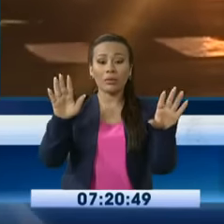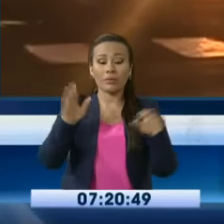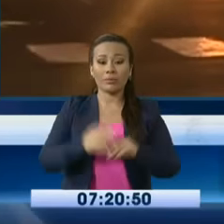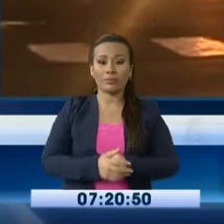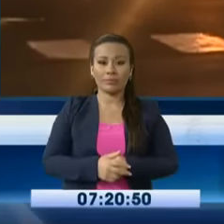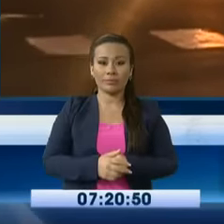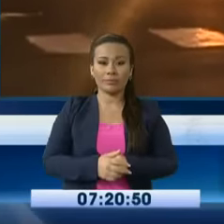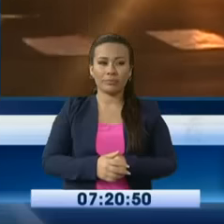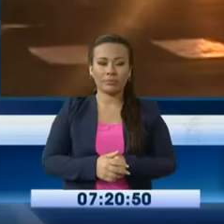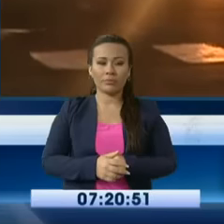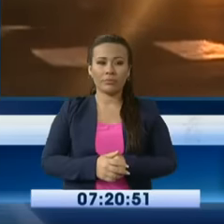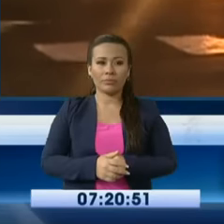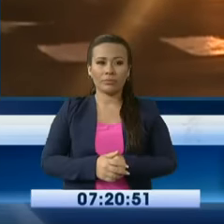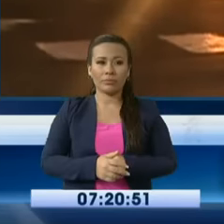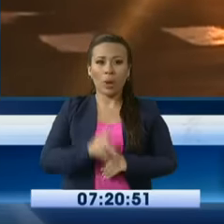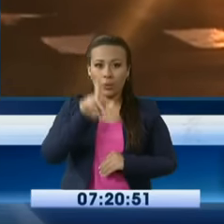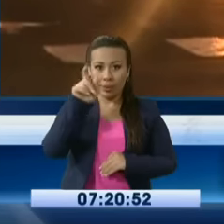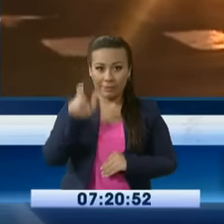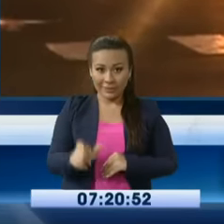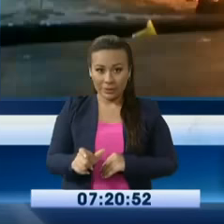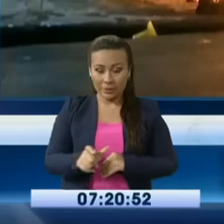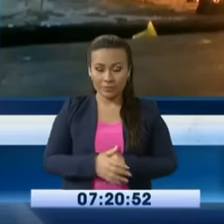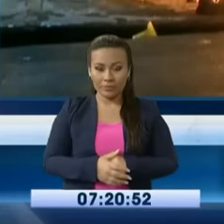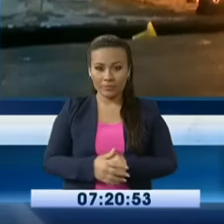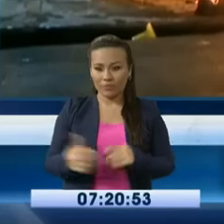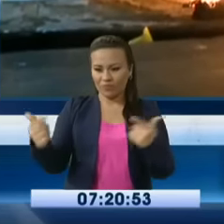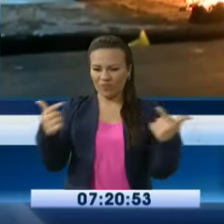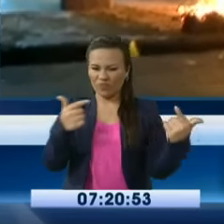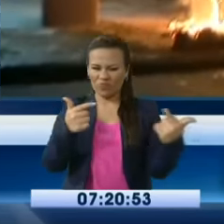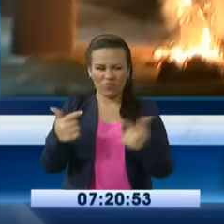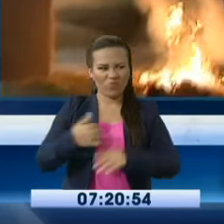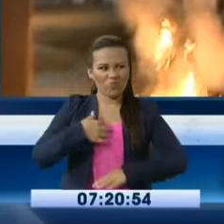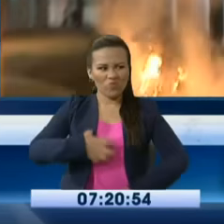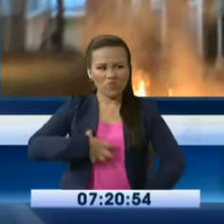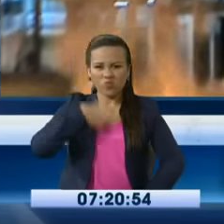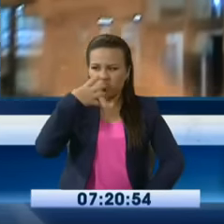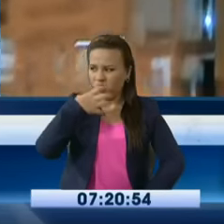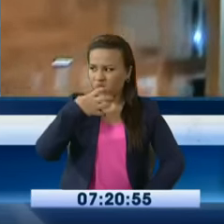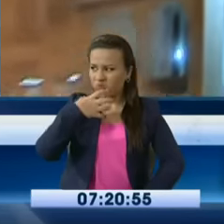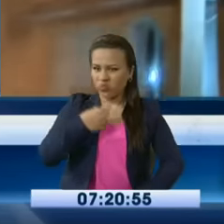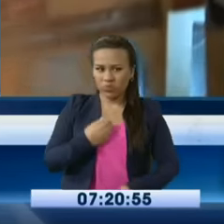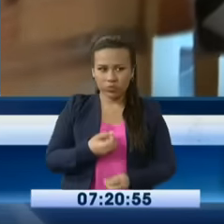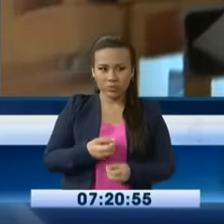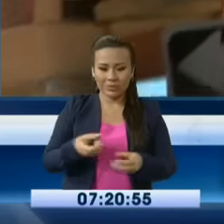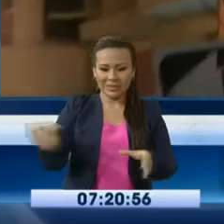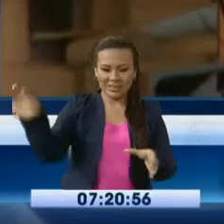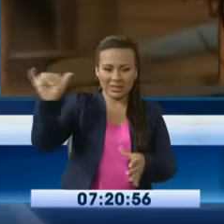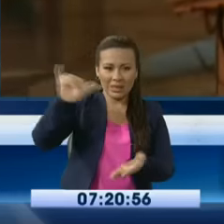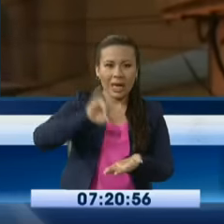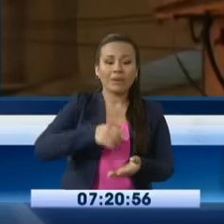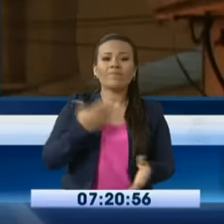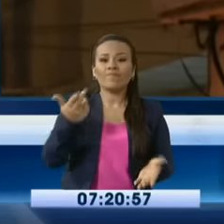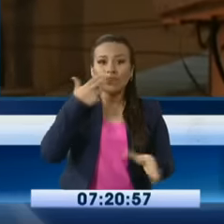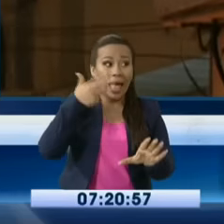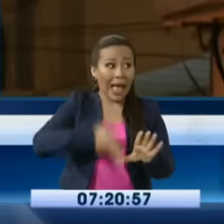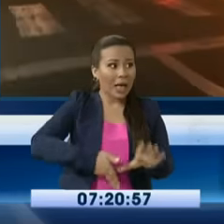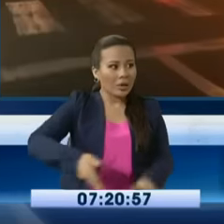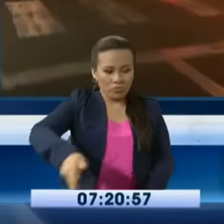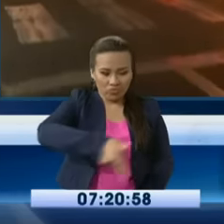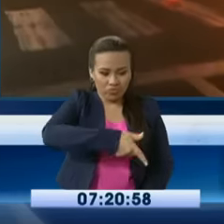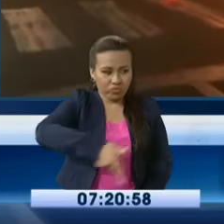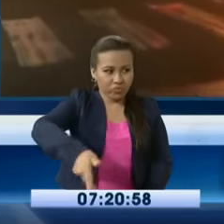y aparentemente uno de estos sujetos, uno de estos hombres, habría rociado combustible en el perímetro con la